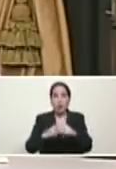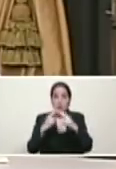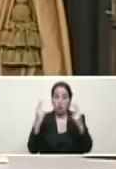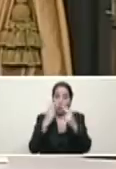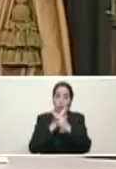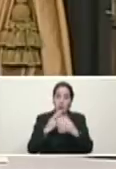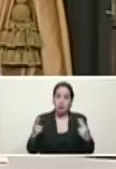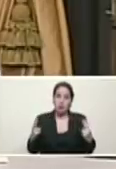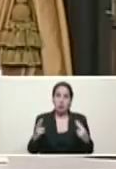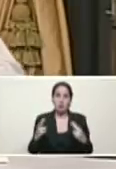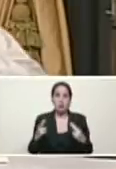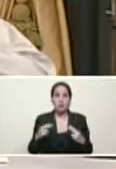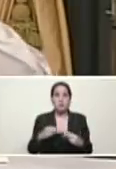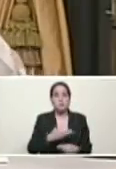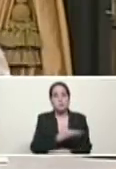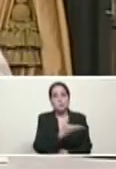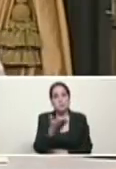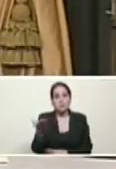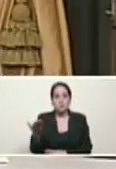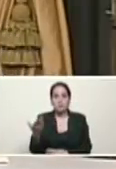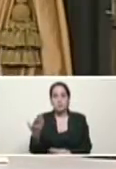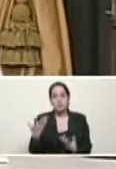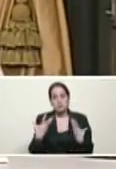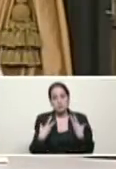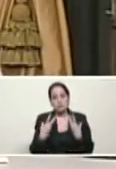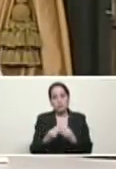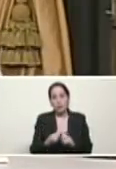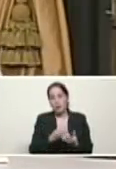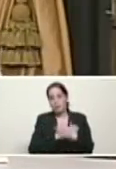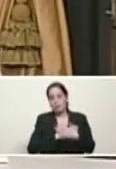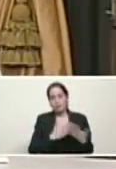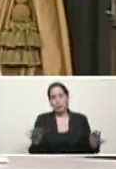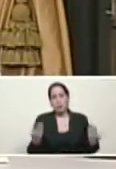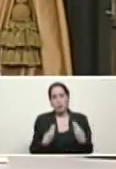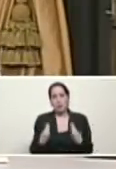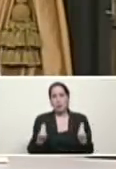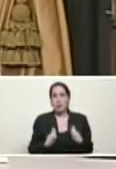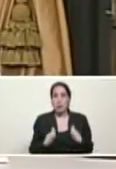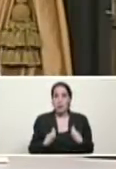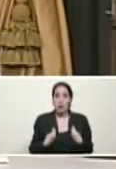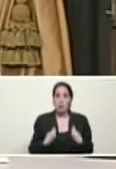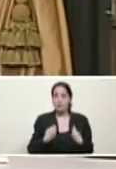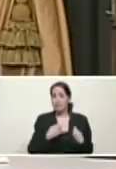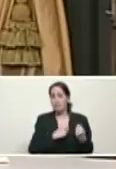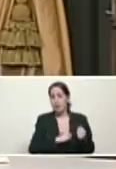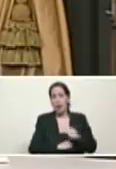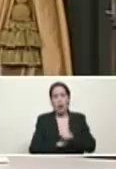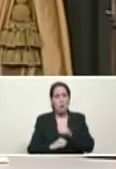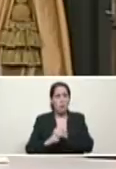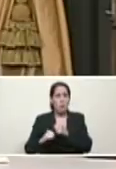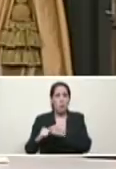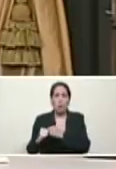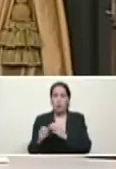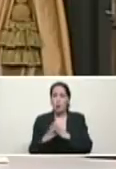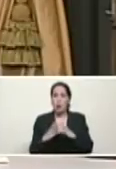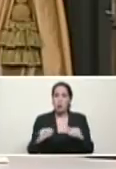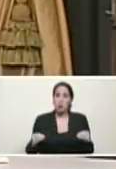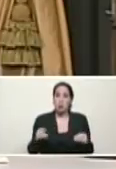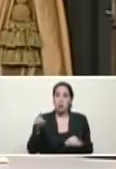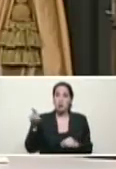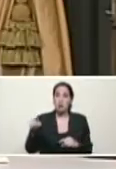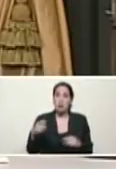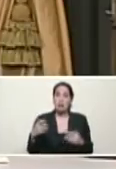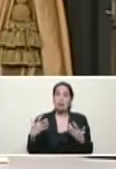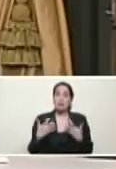comprometidos. Con ustedes me juego mi vida, a ustedes todo mi apoyo, porque ustedes están librando una